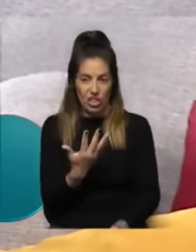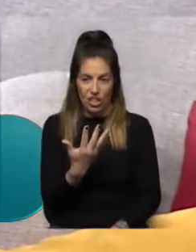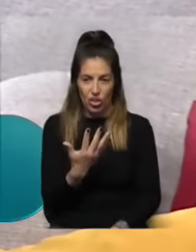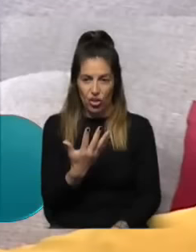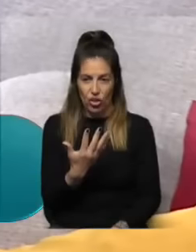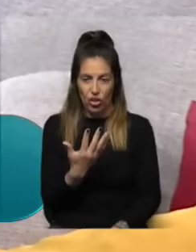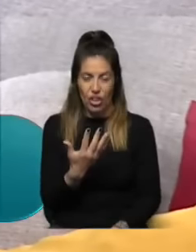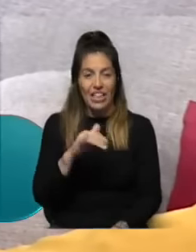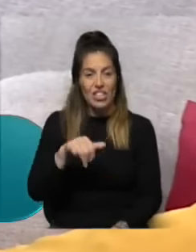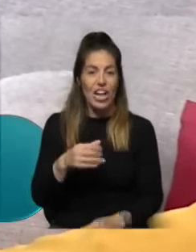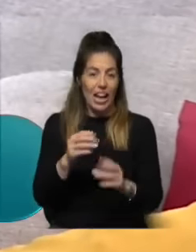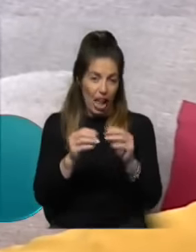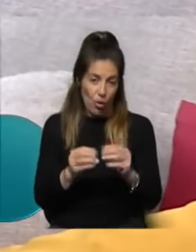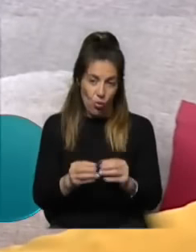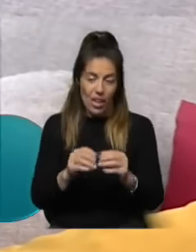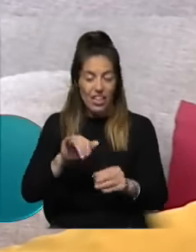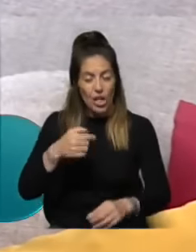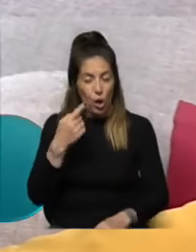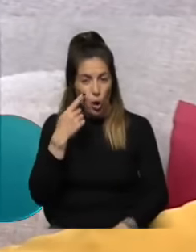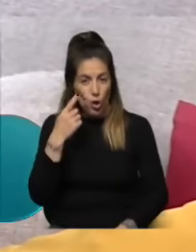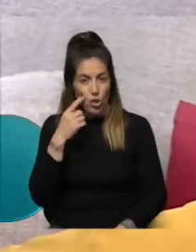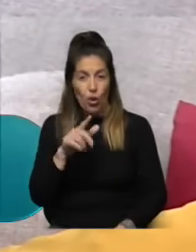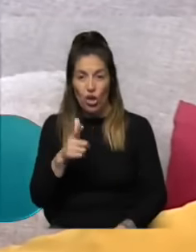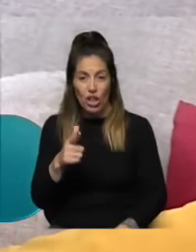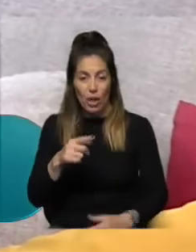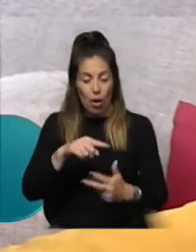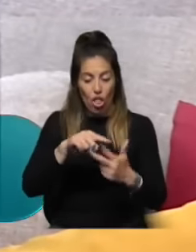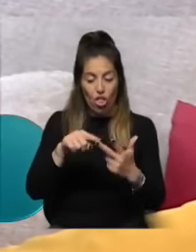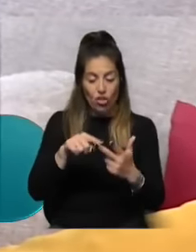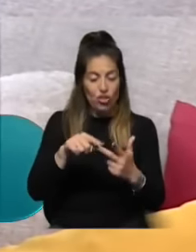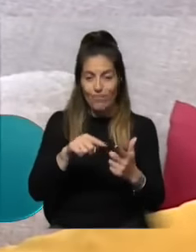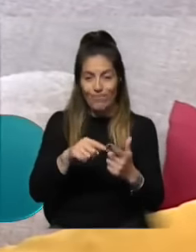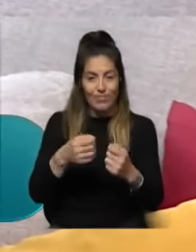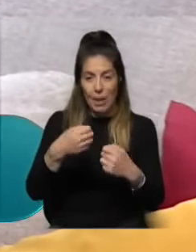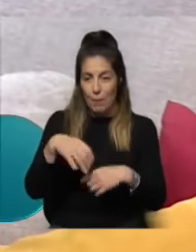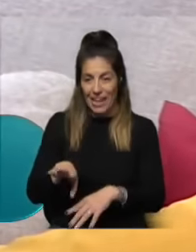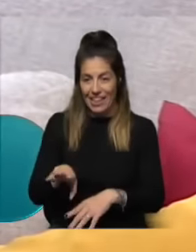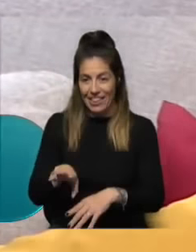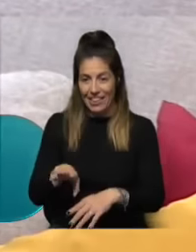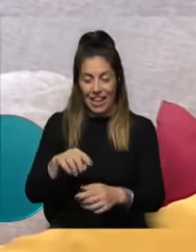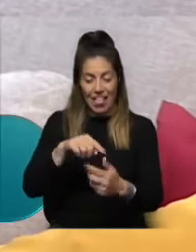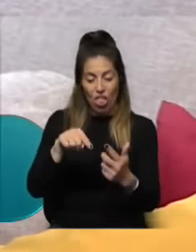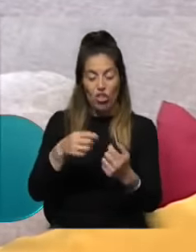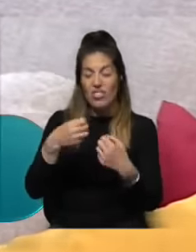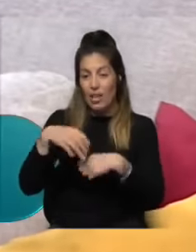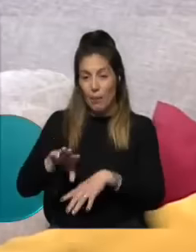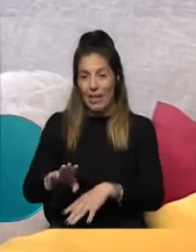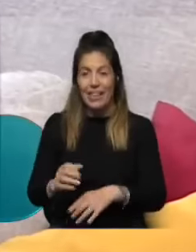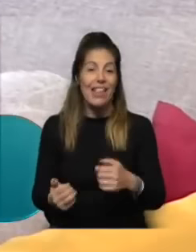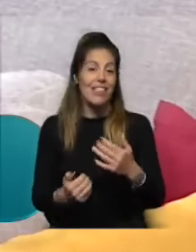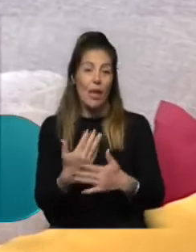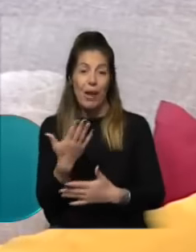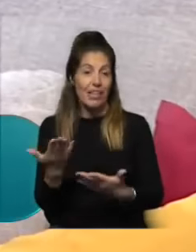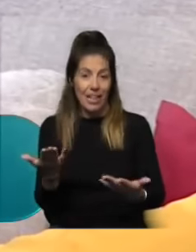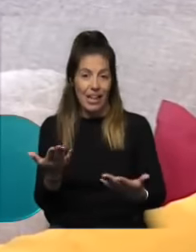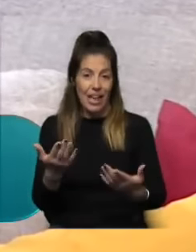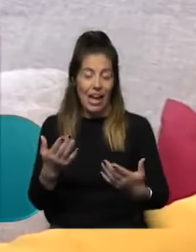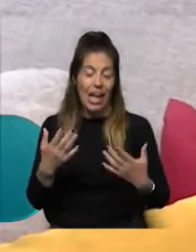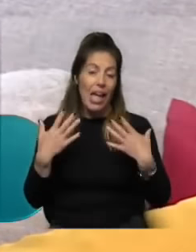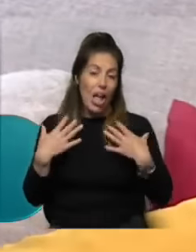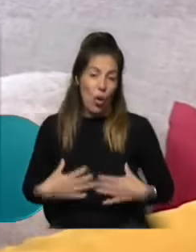conocidas y calculadas. Y cuando no las tenemos, las dos primeros minutos se pierden, las dos primeras, y de mañana nos pide el cuerpo quedarnos